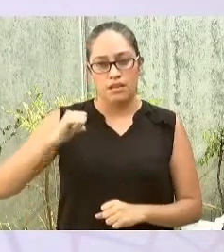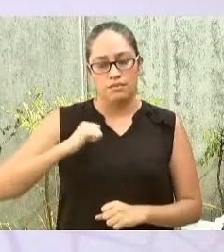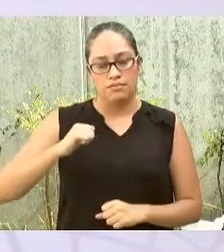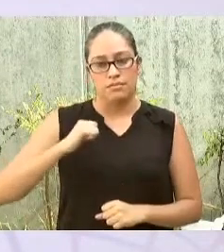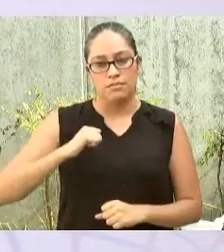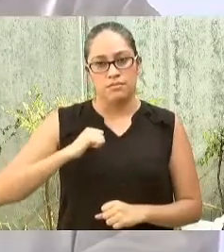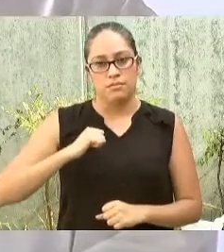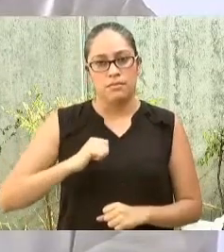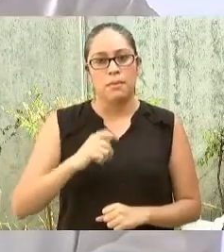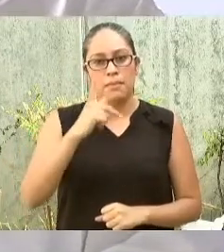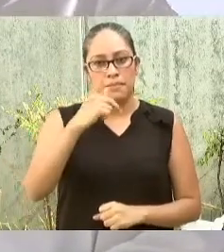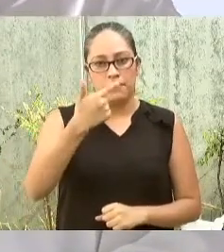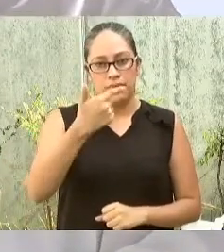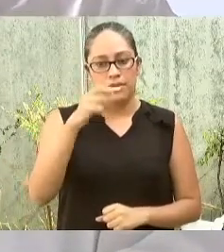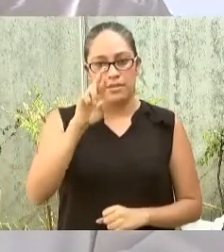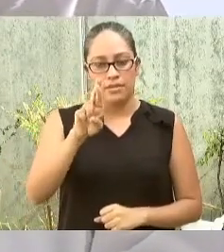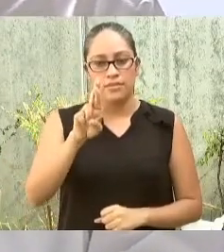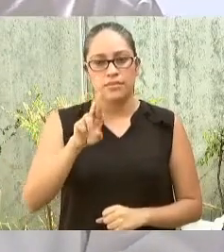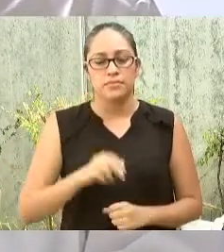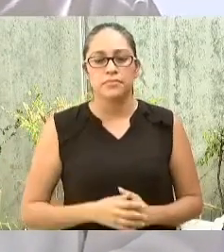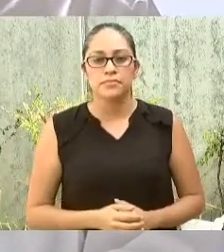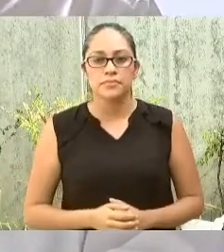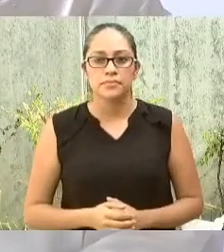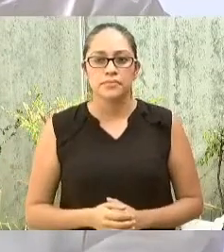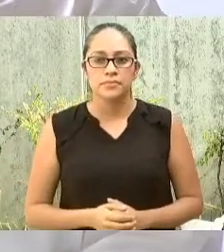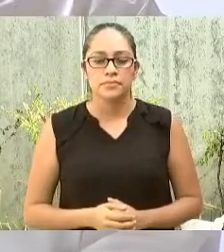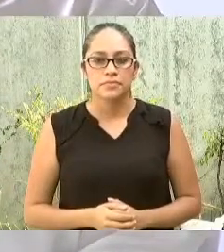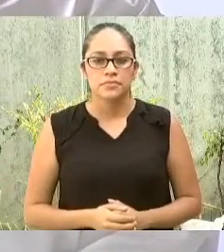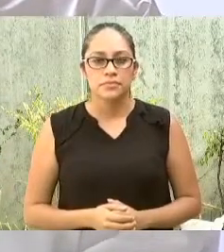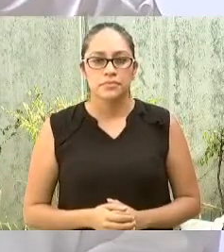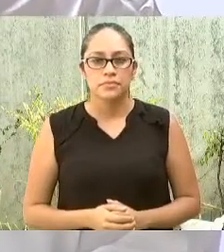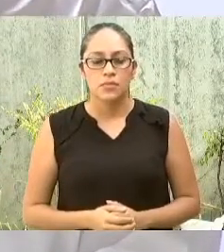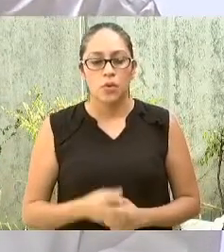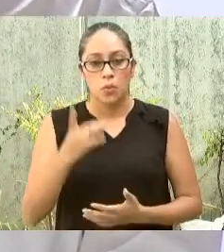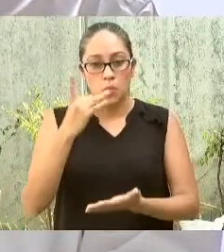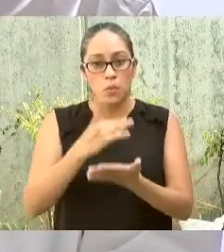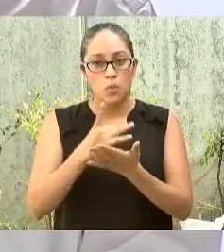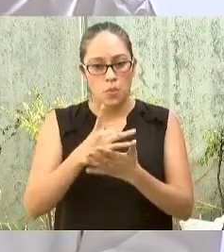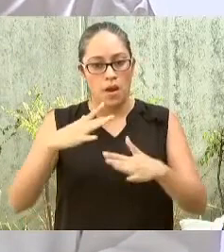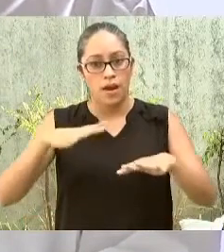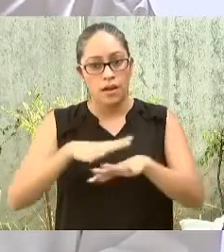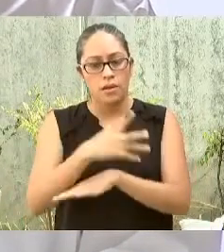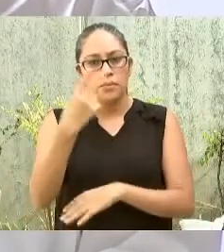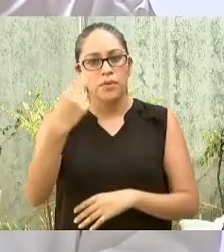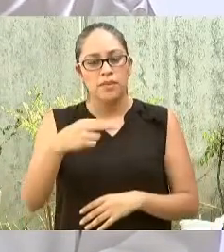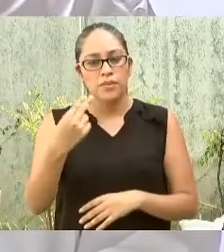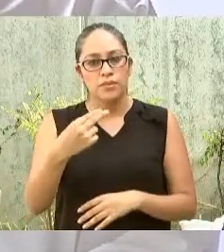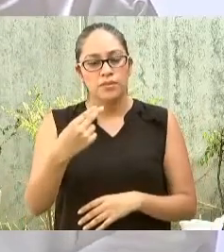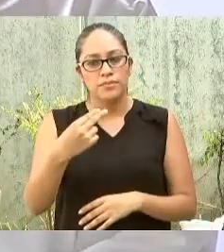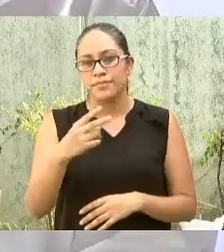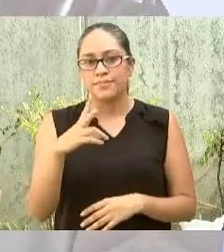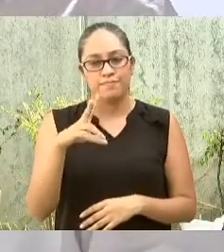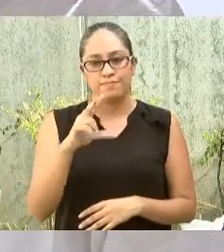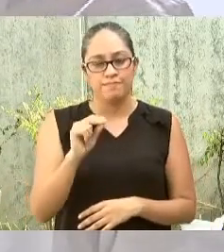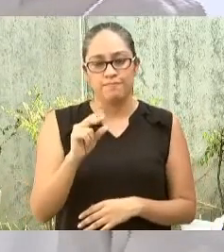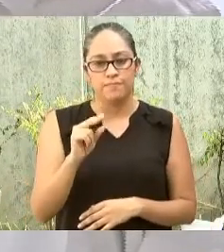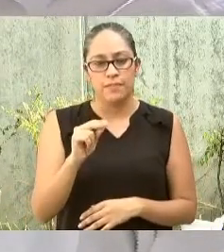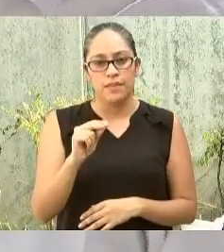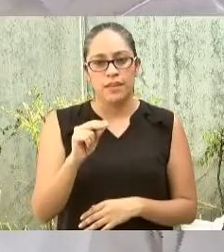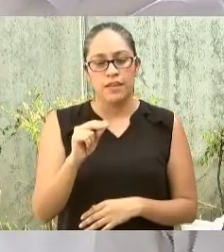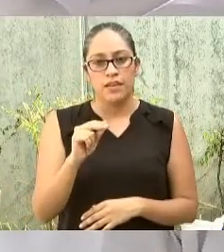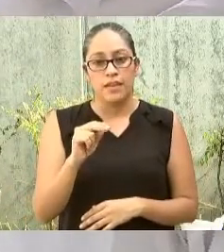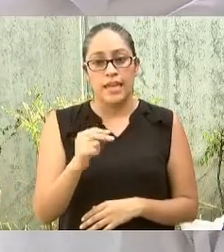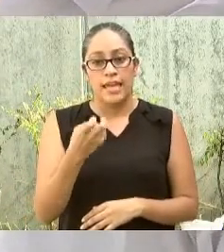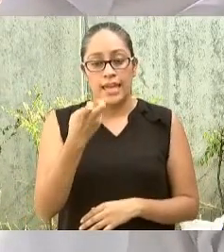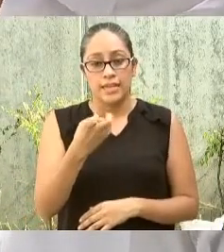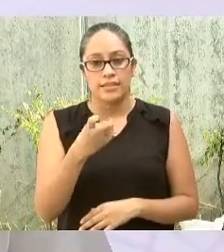Procuraduría General de la República. No fue nada más cambio de nombre, no fue